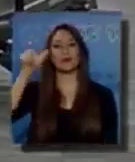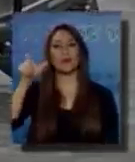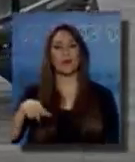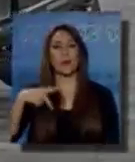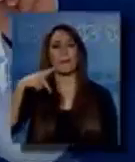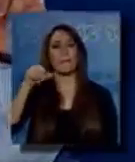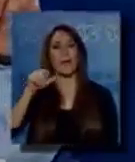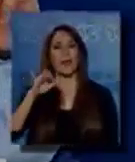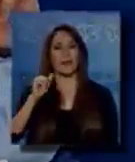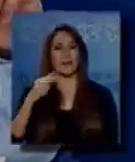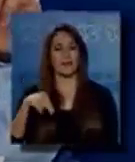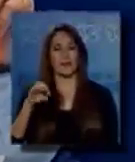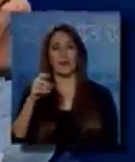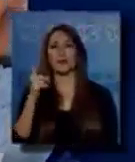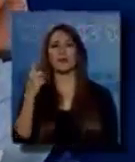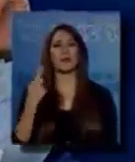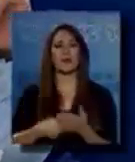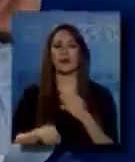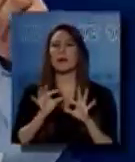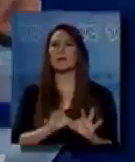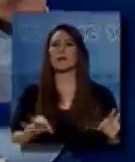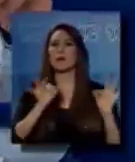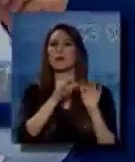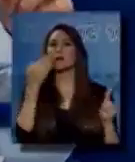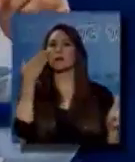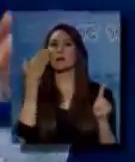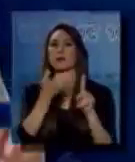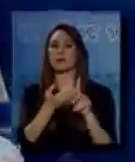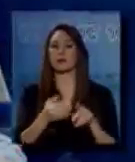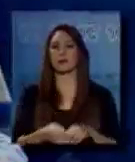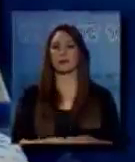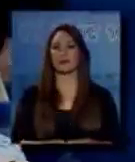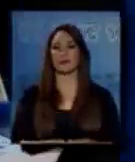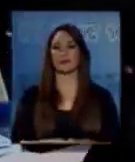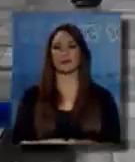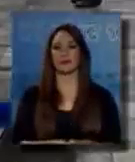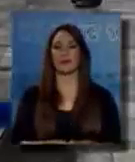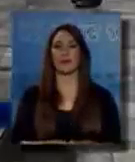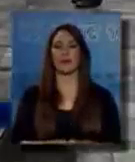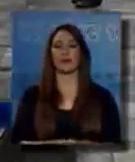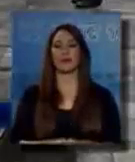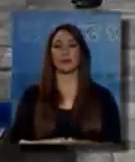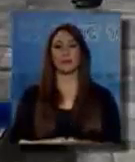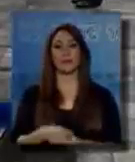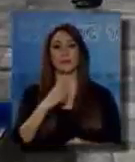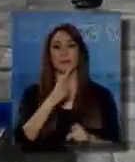del encuentro. Para desarrollar acciones de complementariedad entre nuestros países. Los